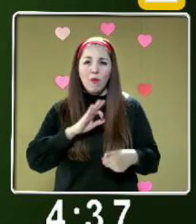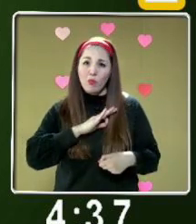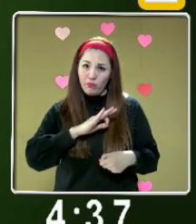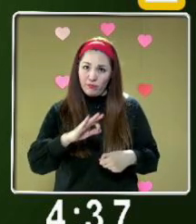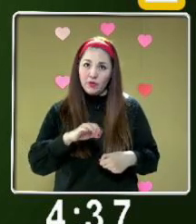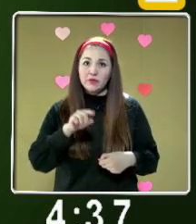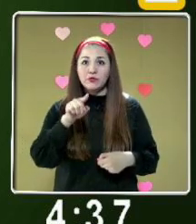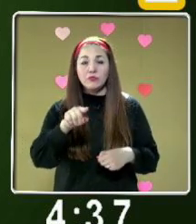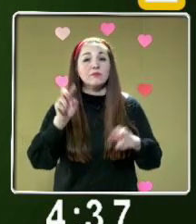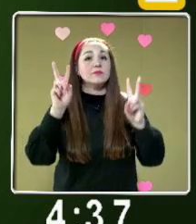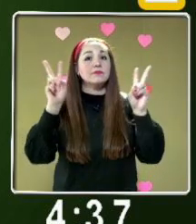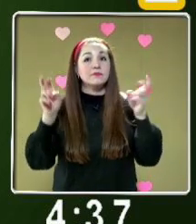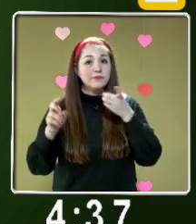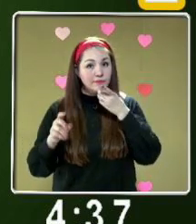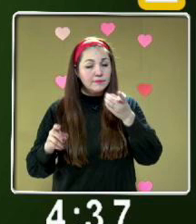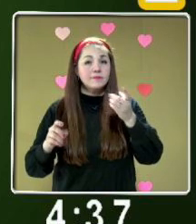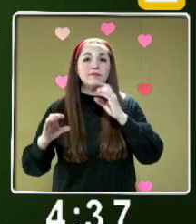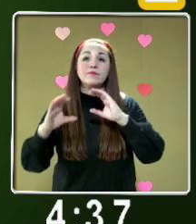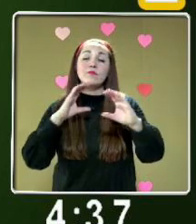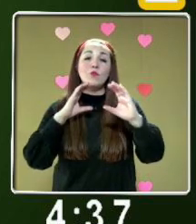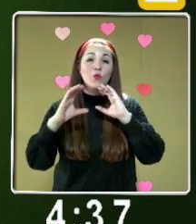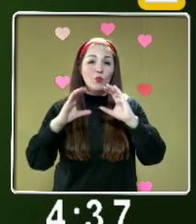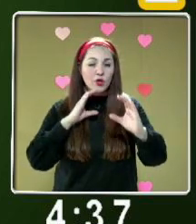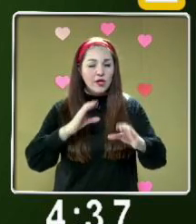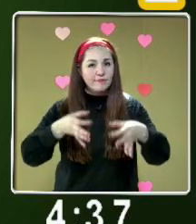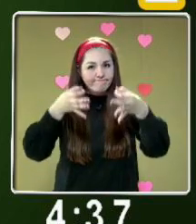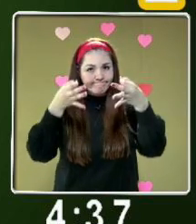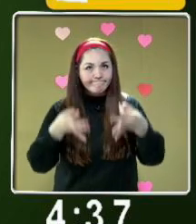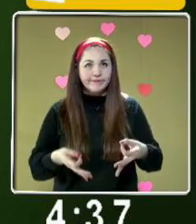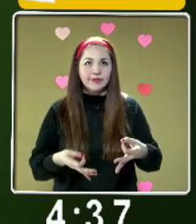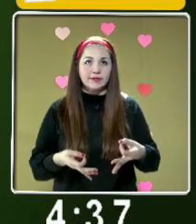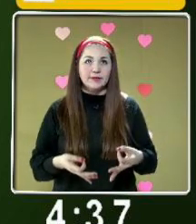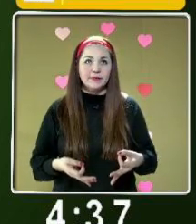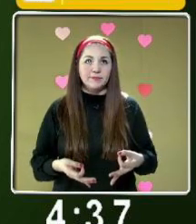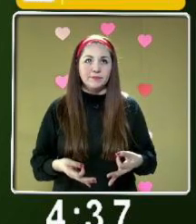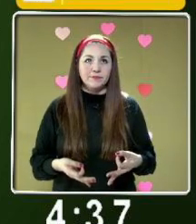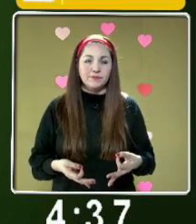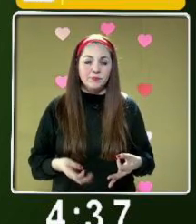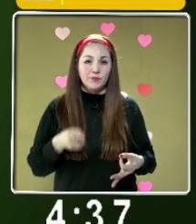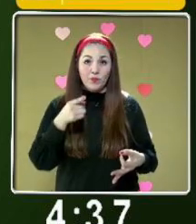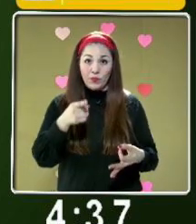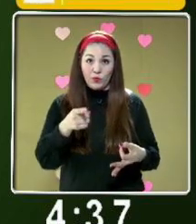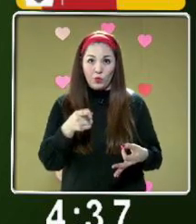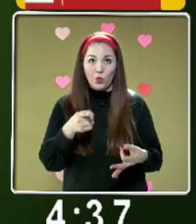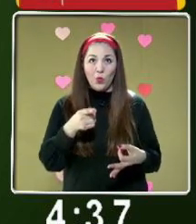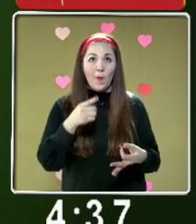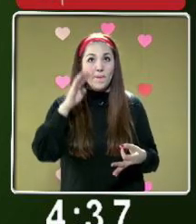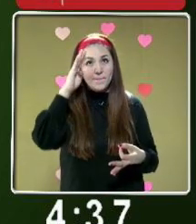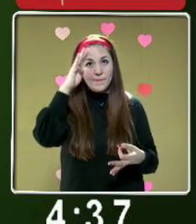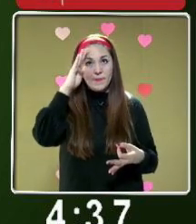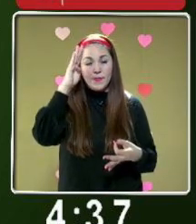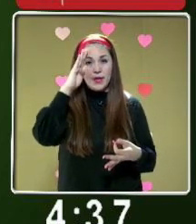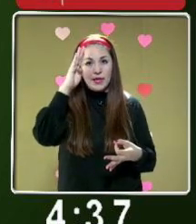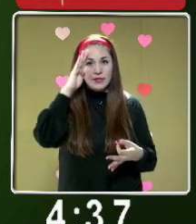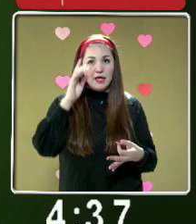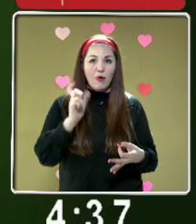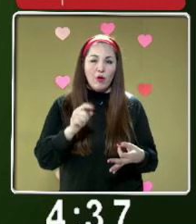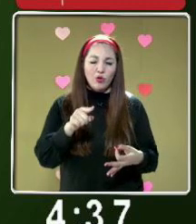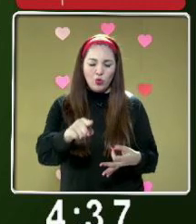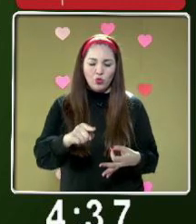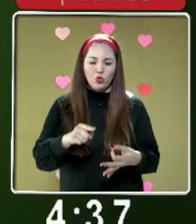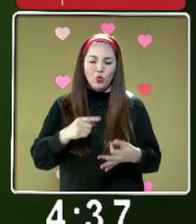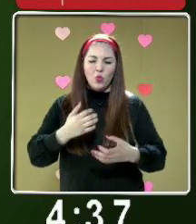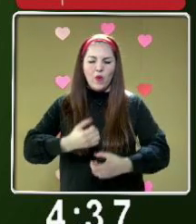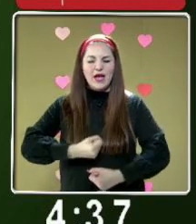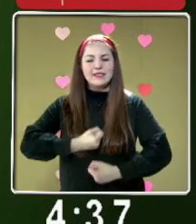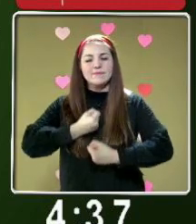tema lo dice, comunicación asertiva. Por ejemplo, identifica un momento para expresarte y tomar acuerdos.